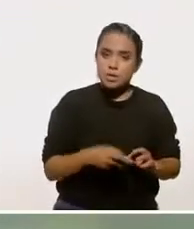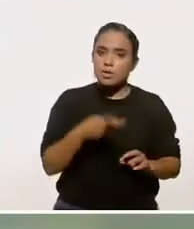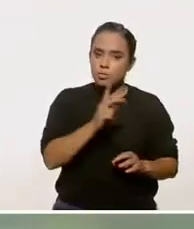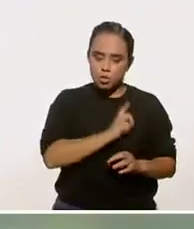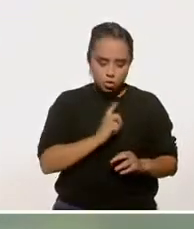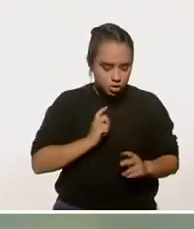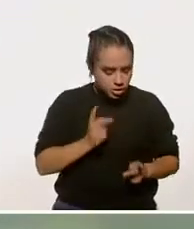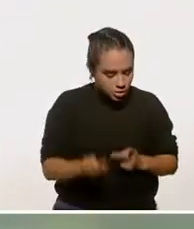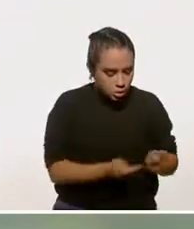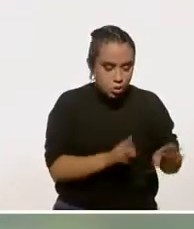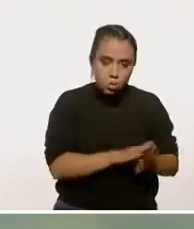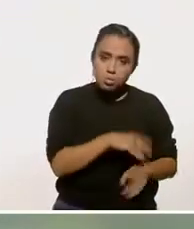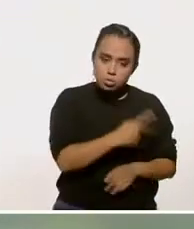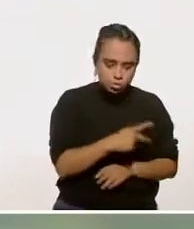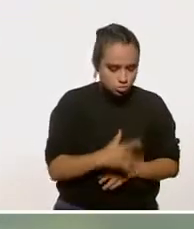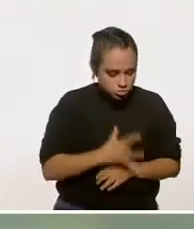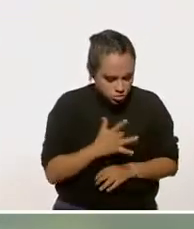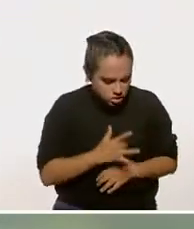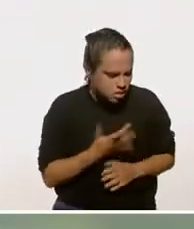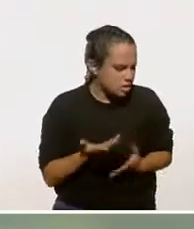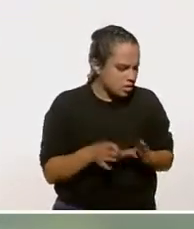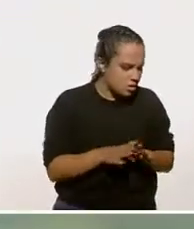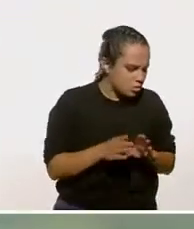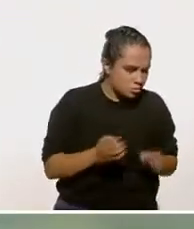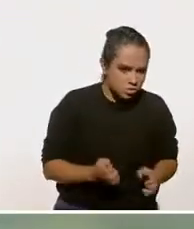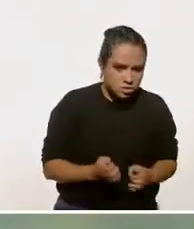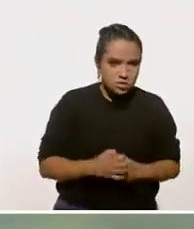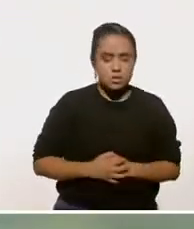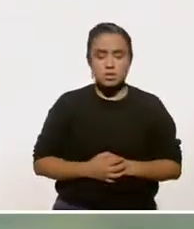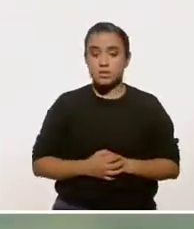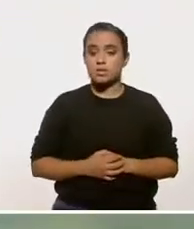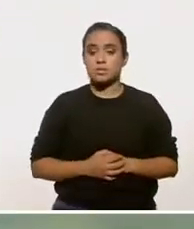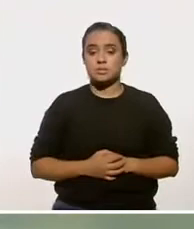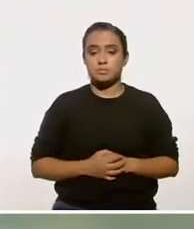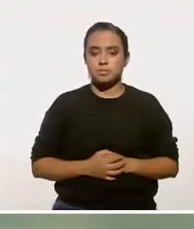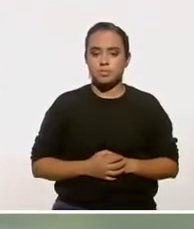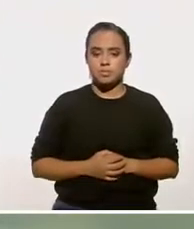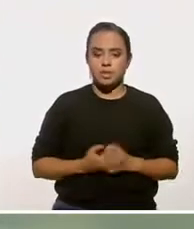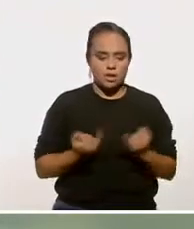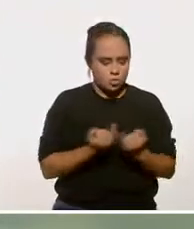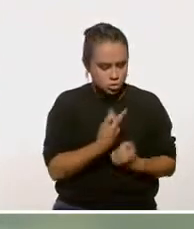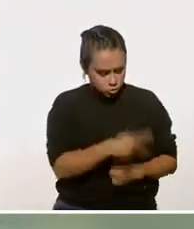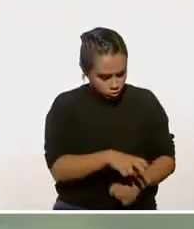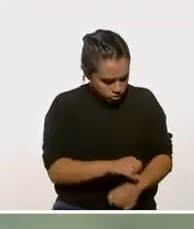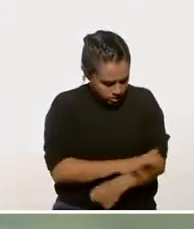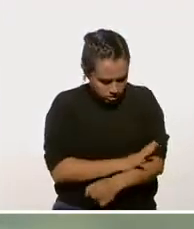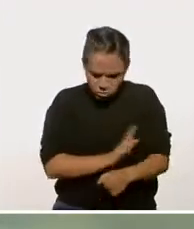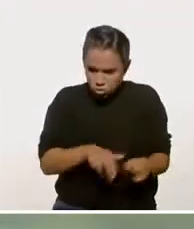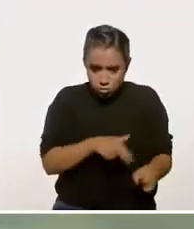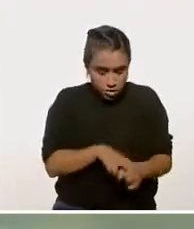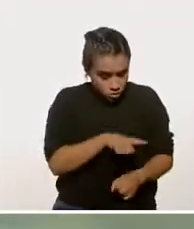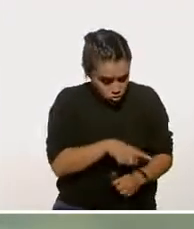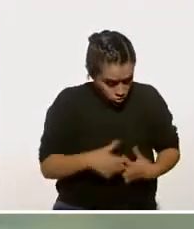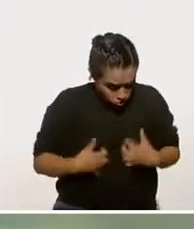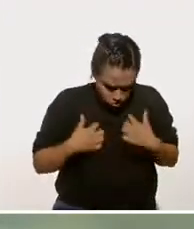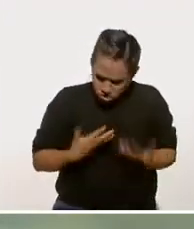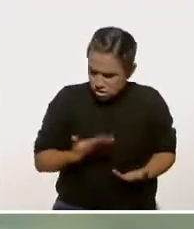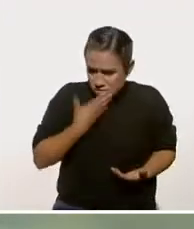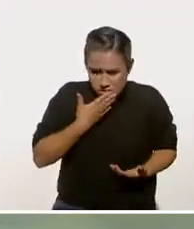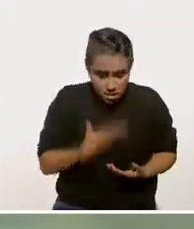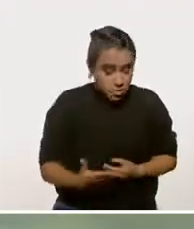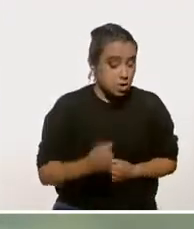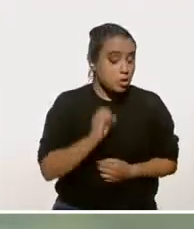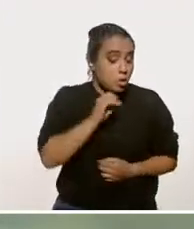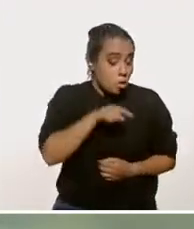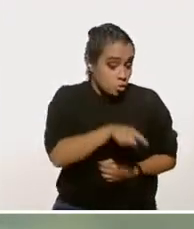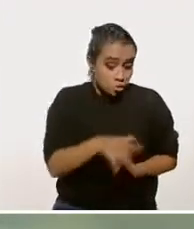preguntarles en cómo están, cómo se sienten. Sobre todo también normalizar sus emociones. Estás enojado, eso es normal. Estás